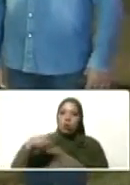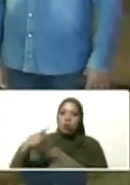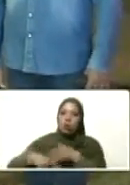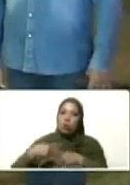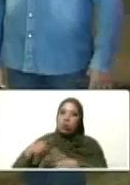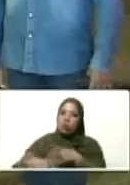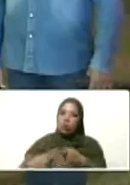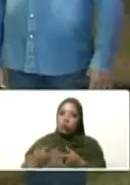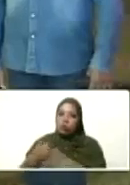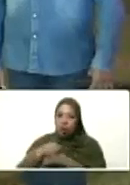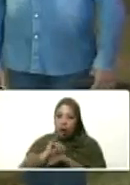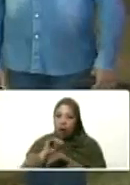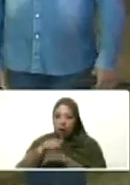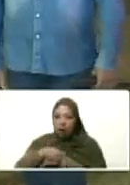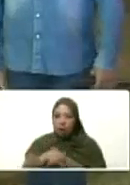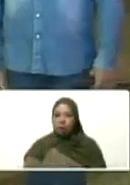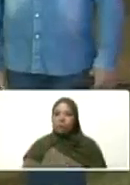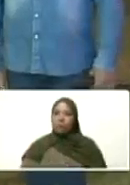a la mano.